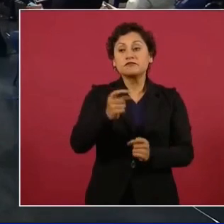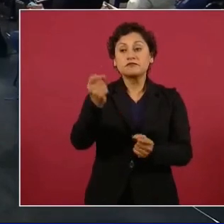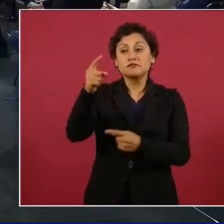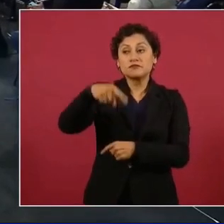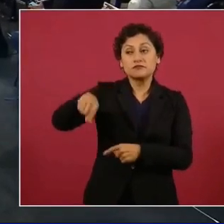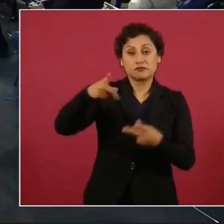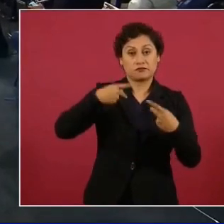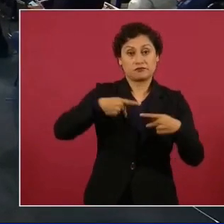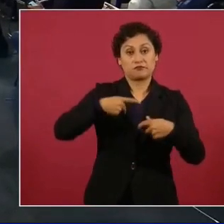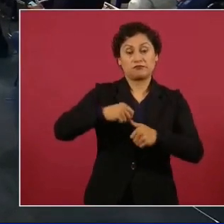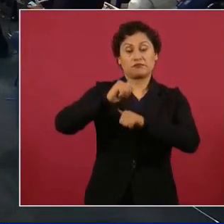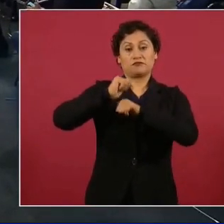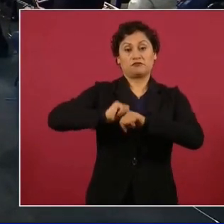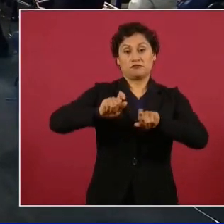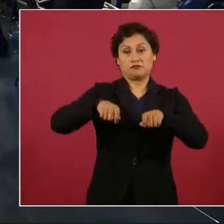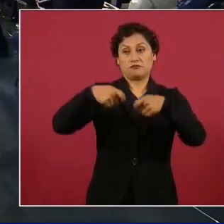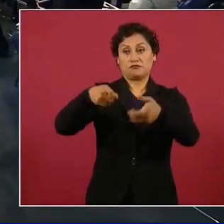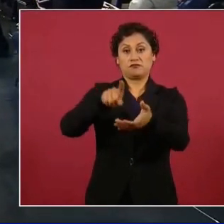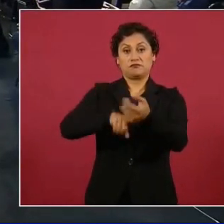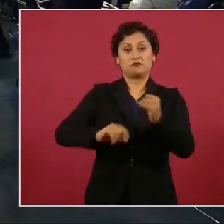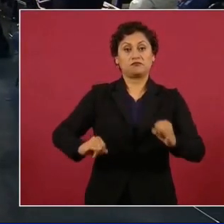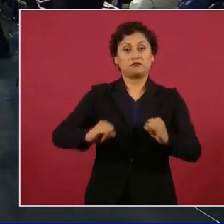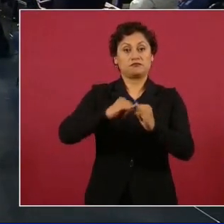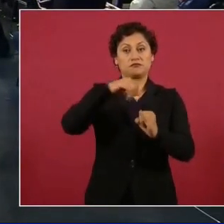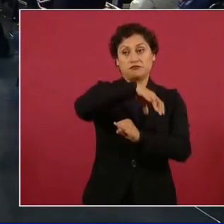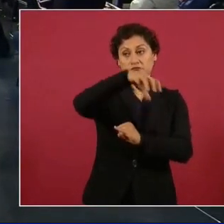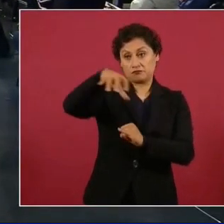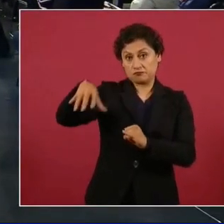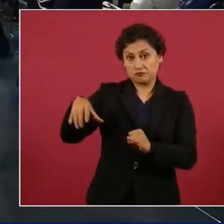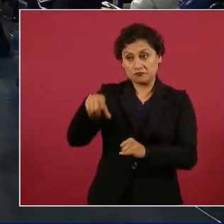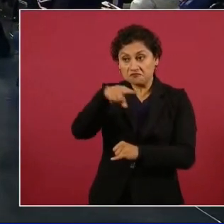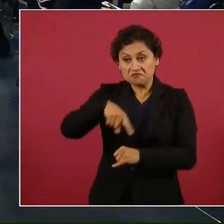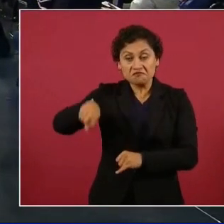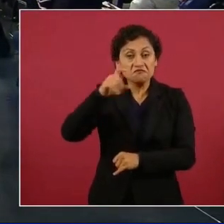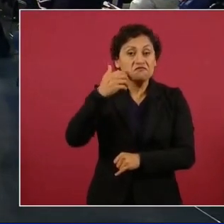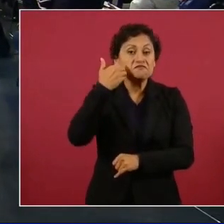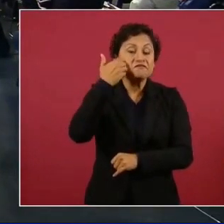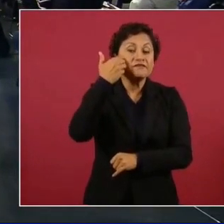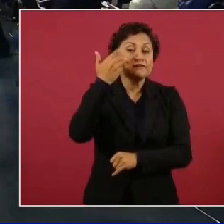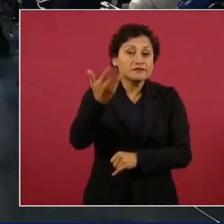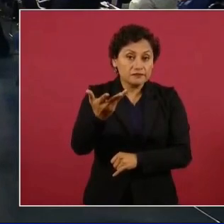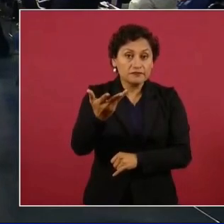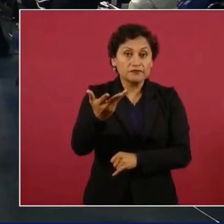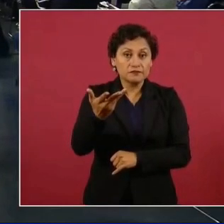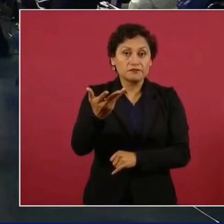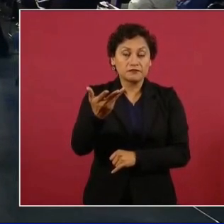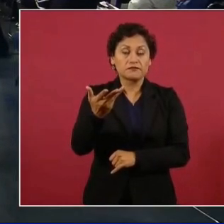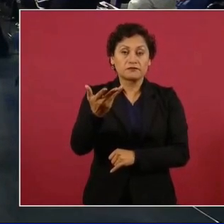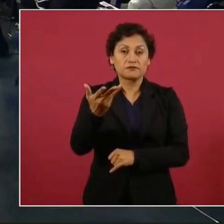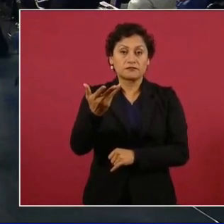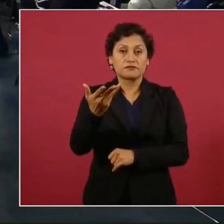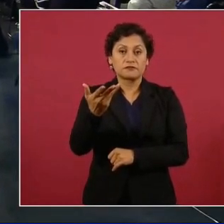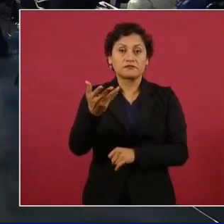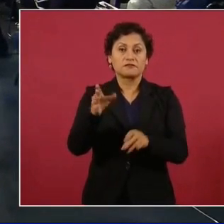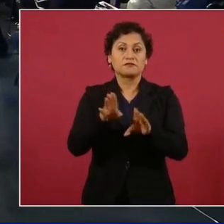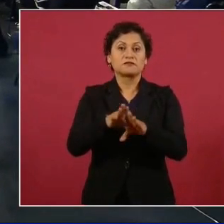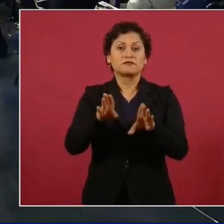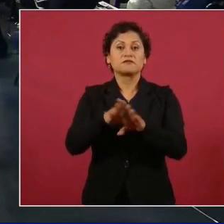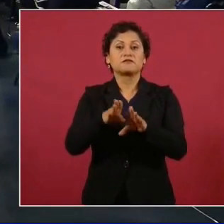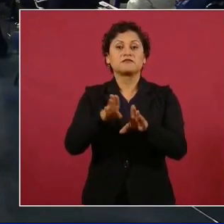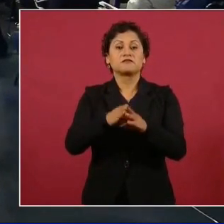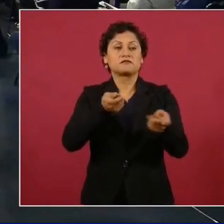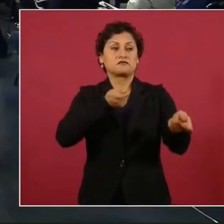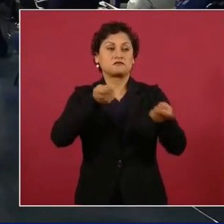pues, cargos dentro de estos organismos han buscado de cierta forma pues, incidir en la gobernabilidad desde